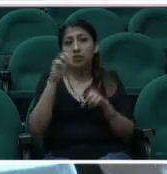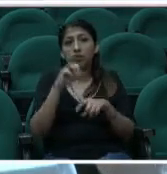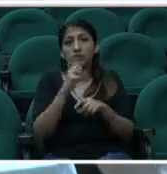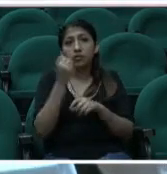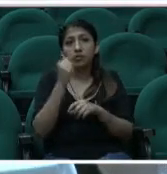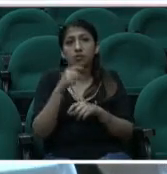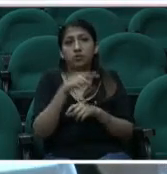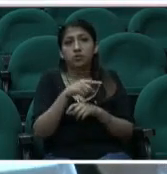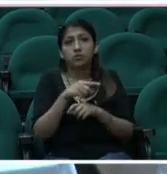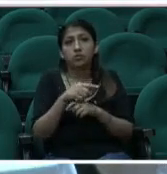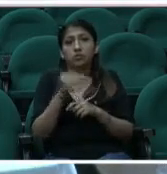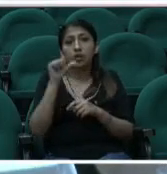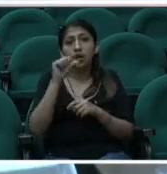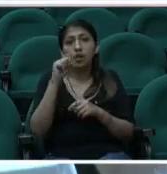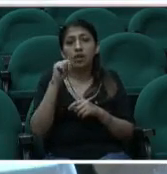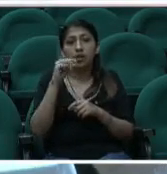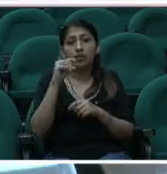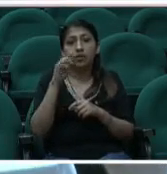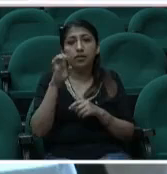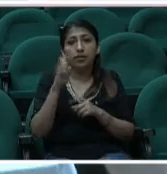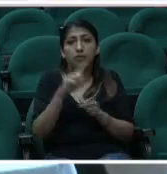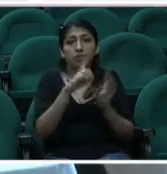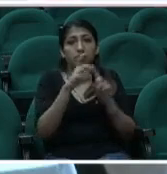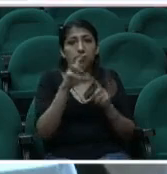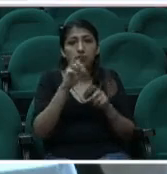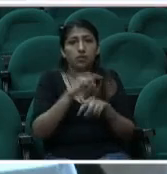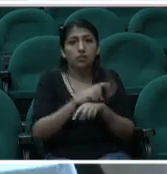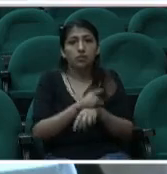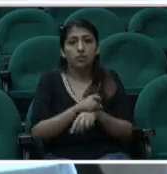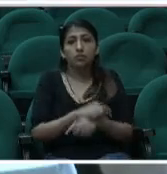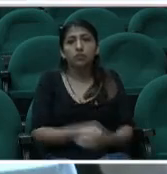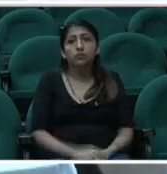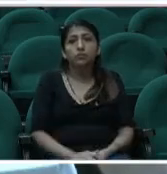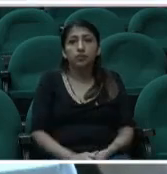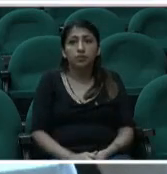es el candidato andrew grande